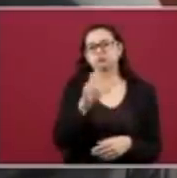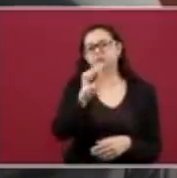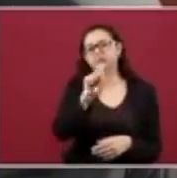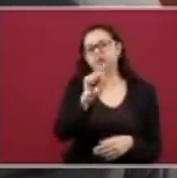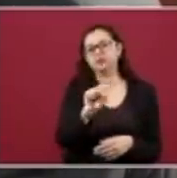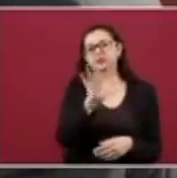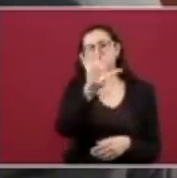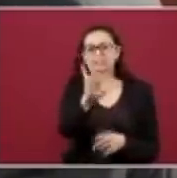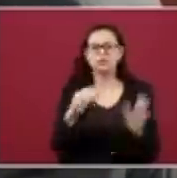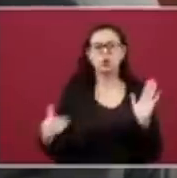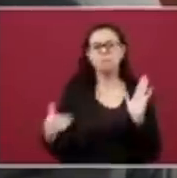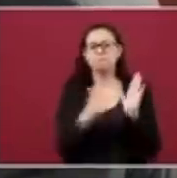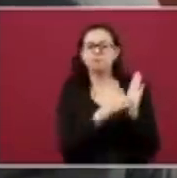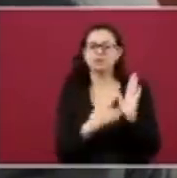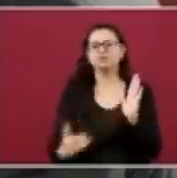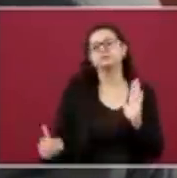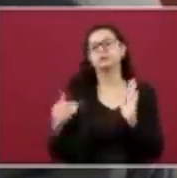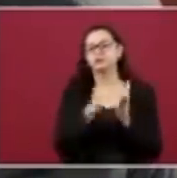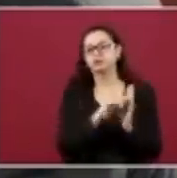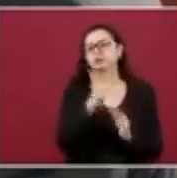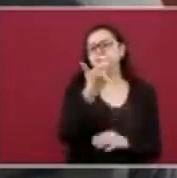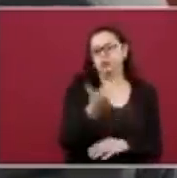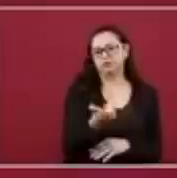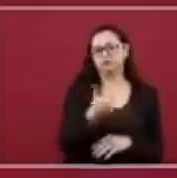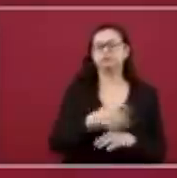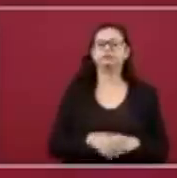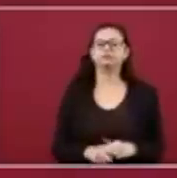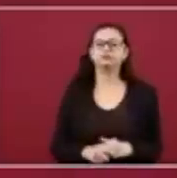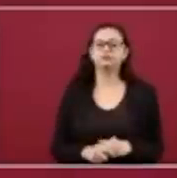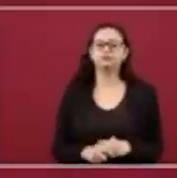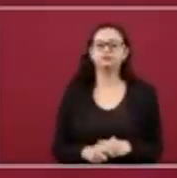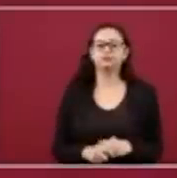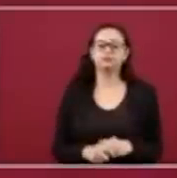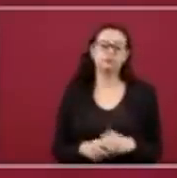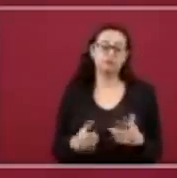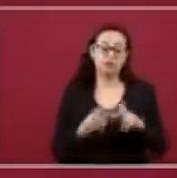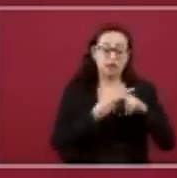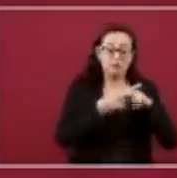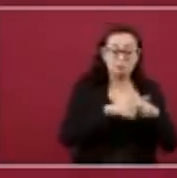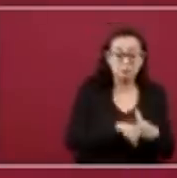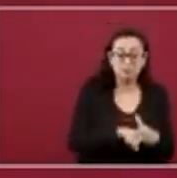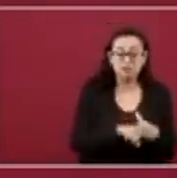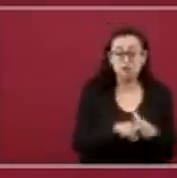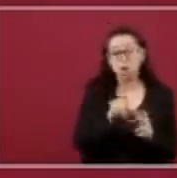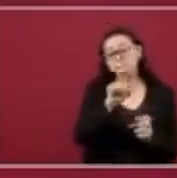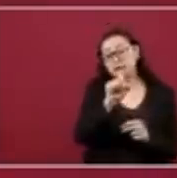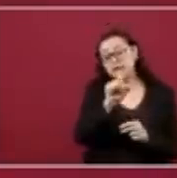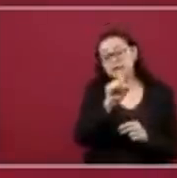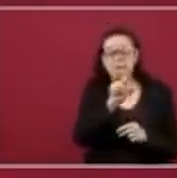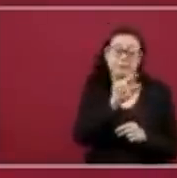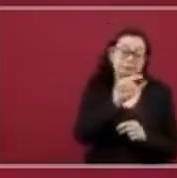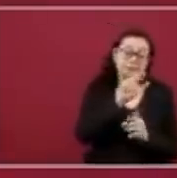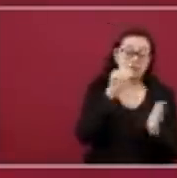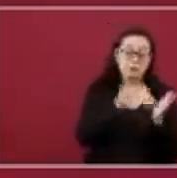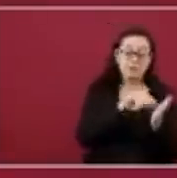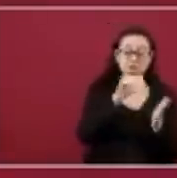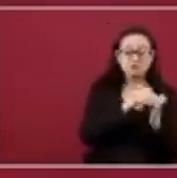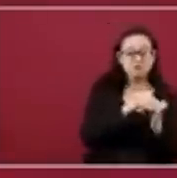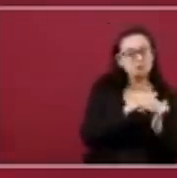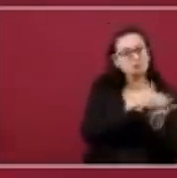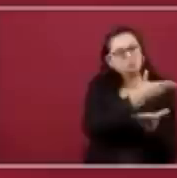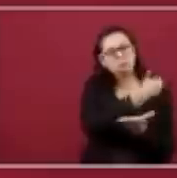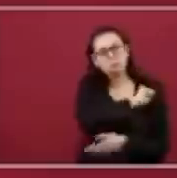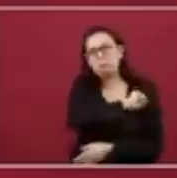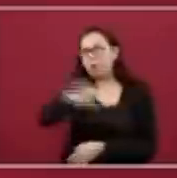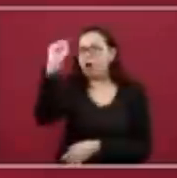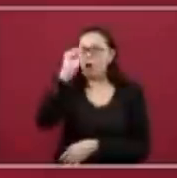65 mil millones de pesos, lo que se estimó en 20, 25 mil millones. Pero así